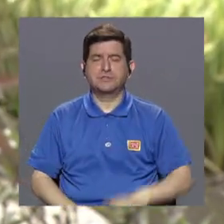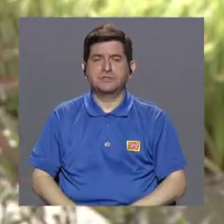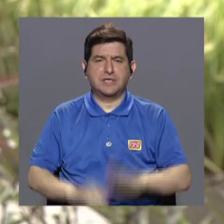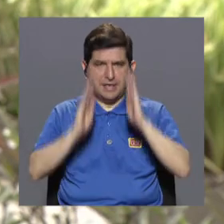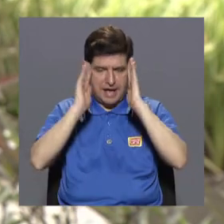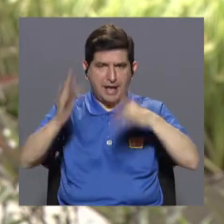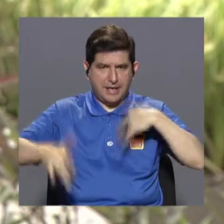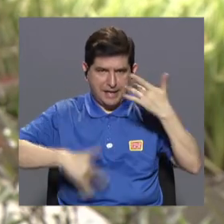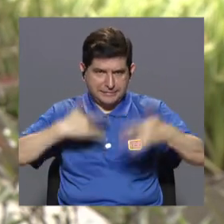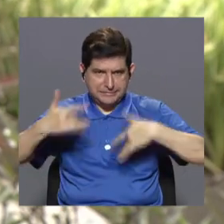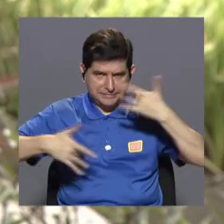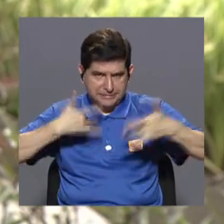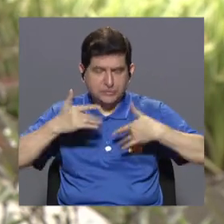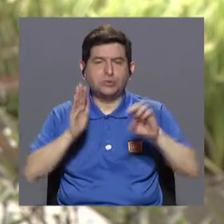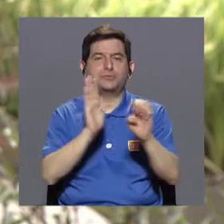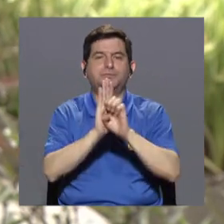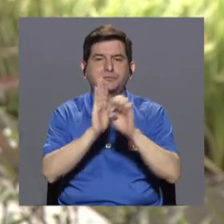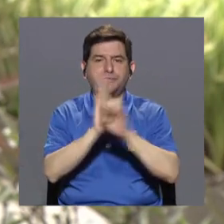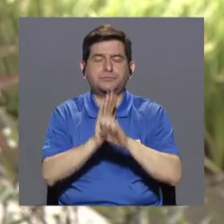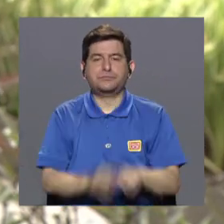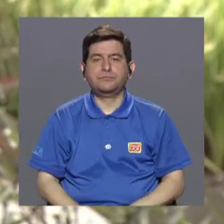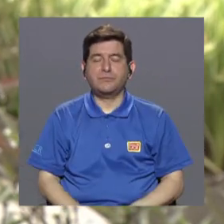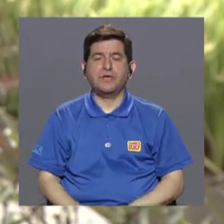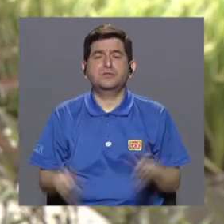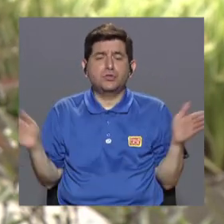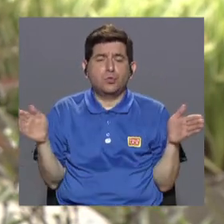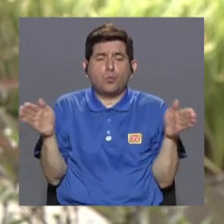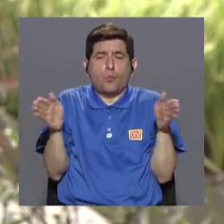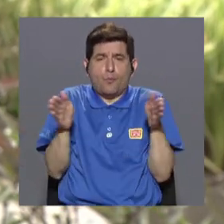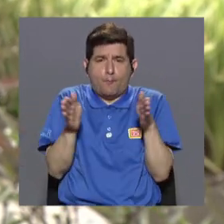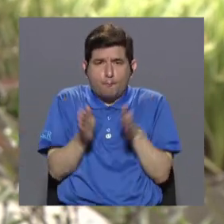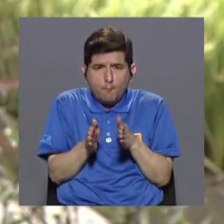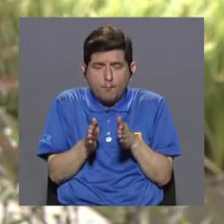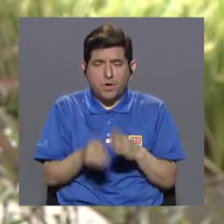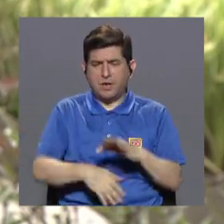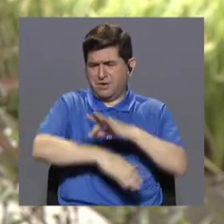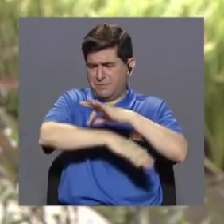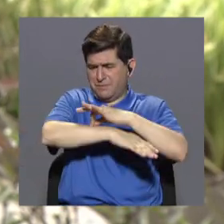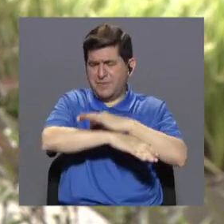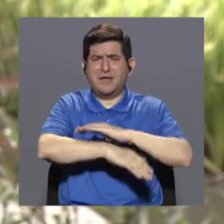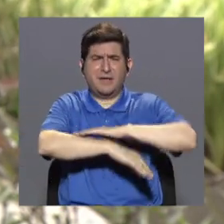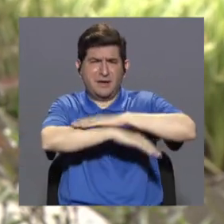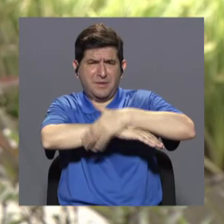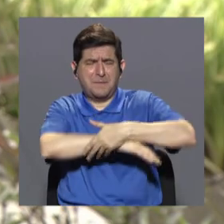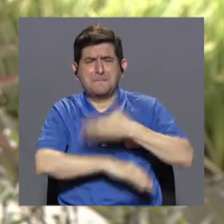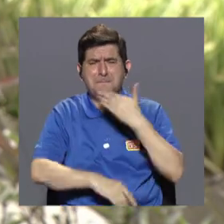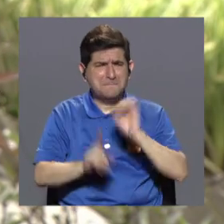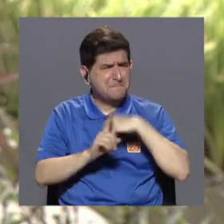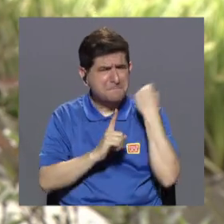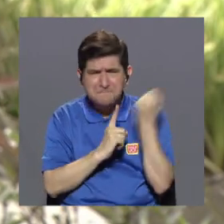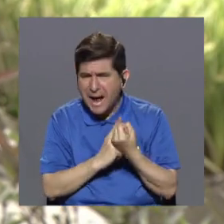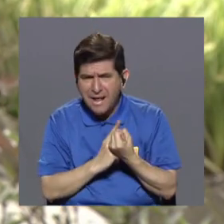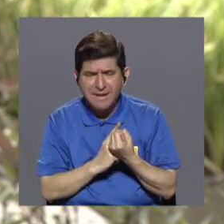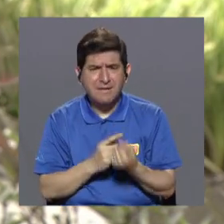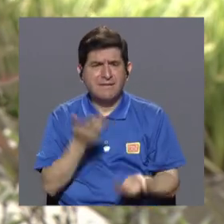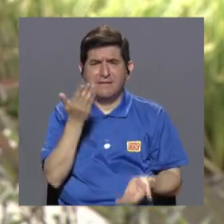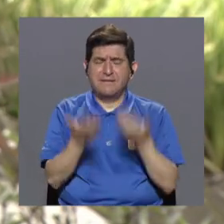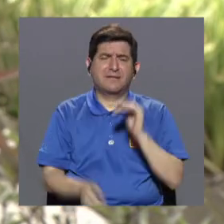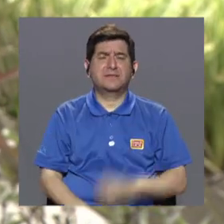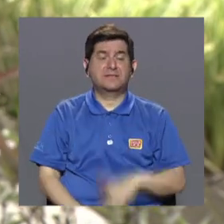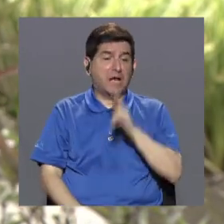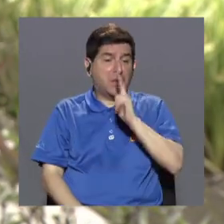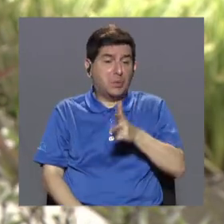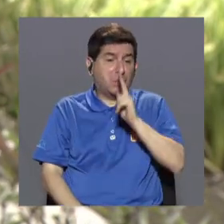de, por ejemplo, si pierden peso, si vemos la piel y el pelo en mala condición, uh-huh. si hay vómitos